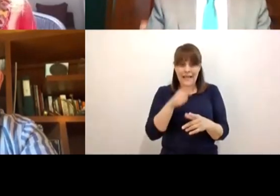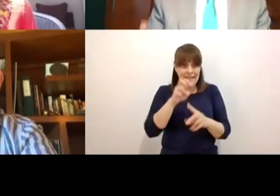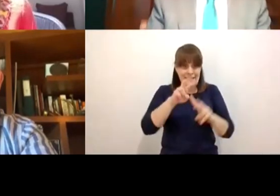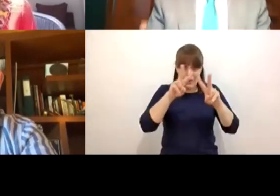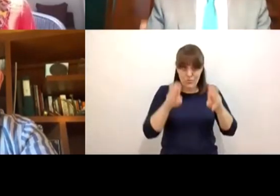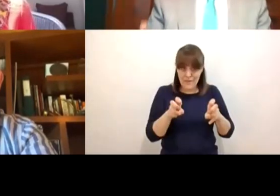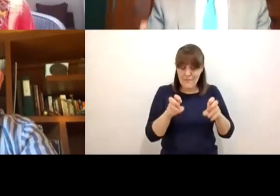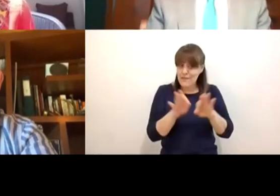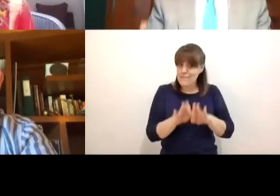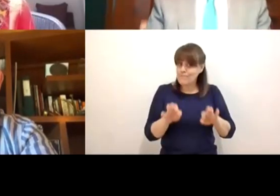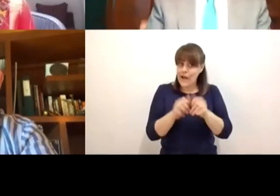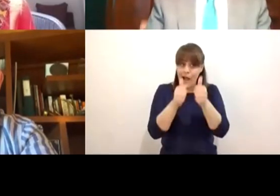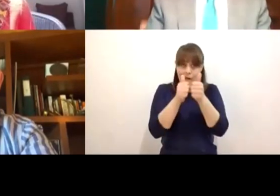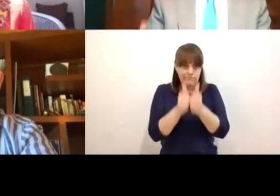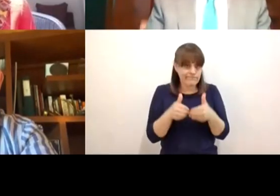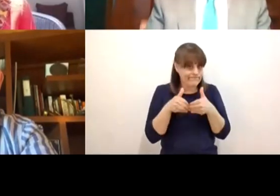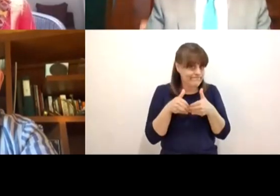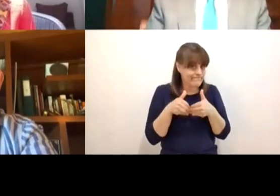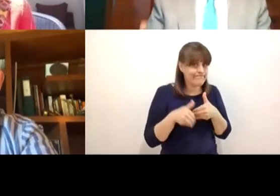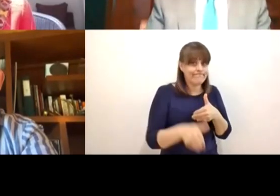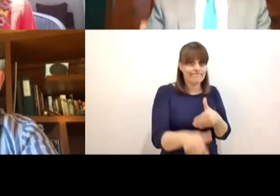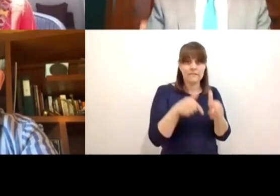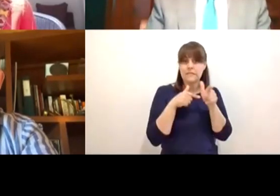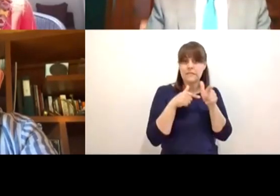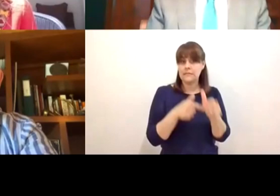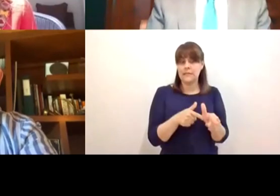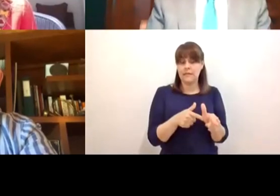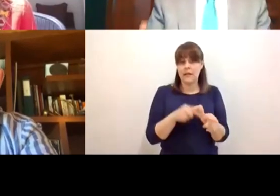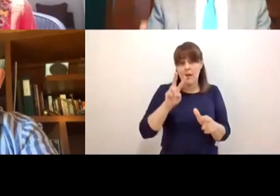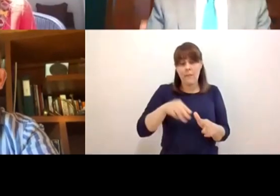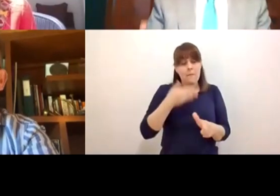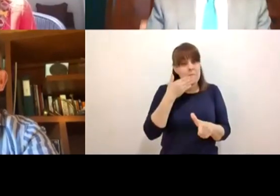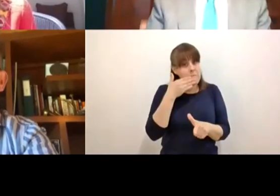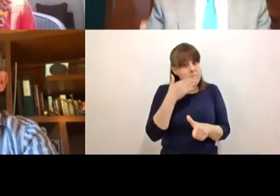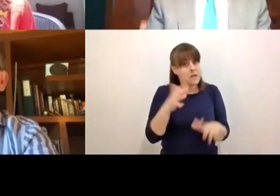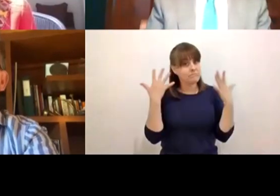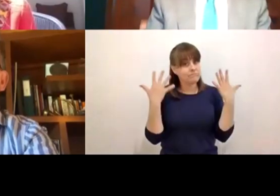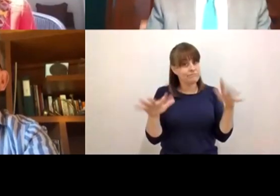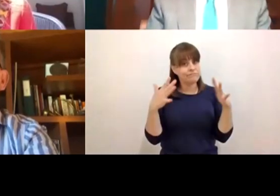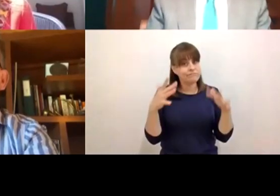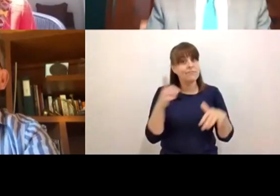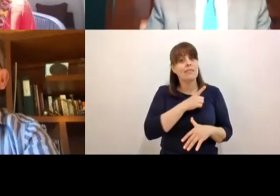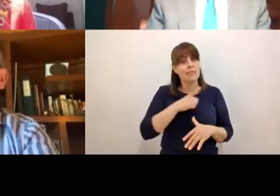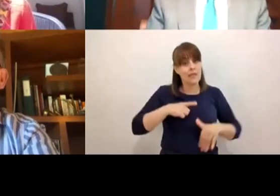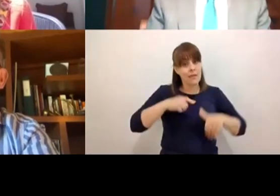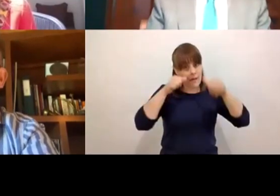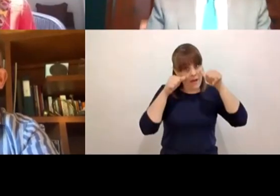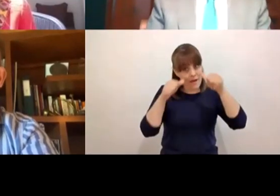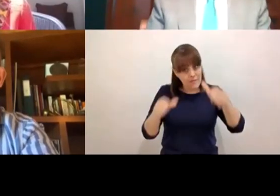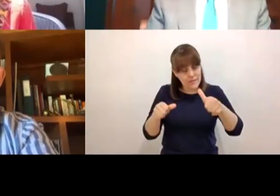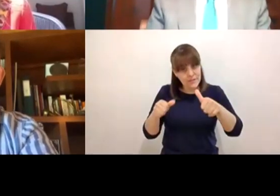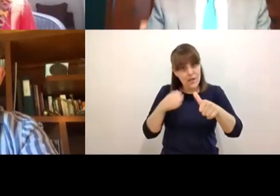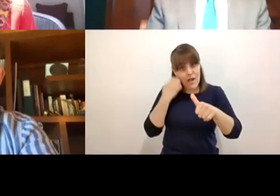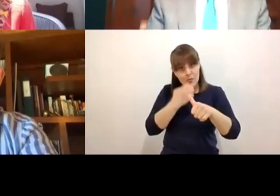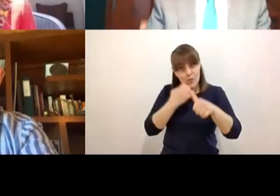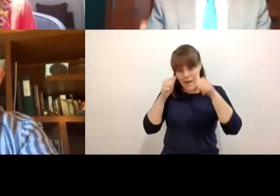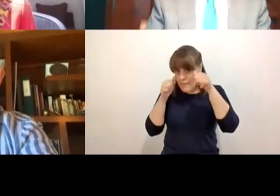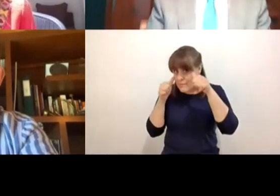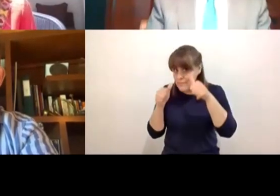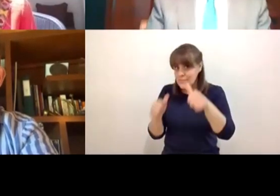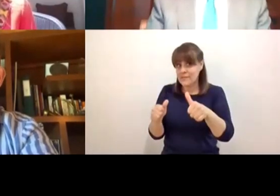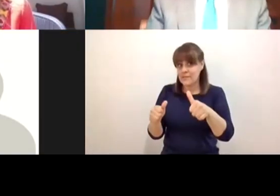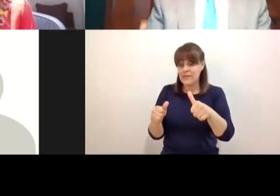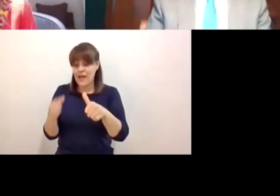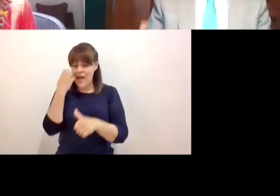y perdón pero lo festejo tenemos que atender nuestras escuelas no puede haber escuelas